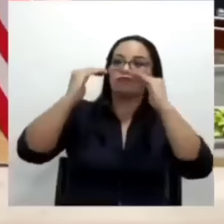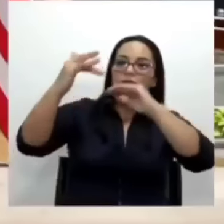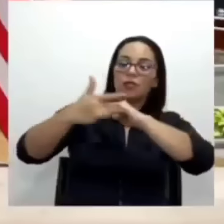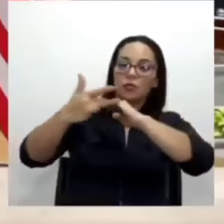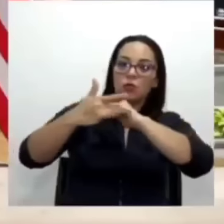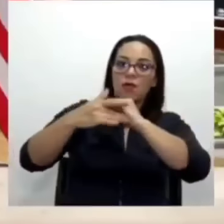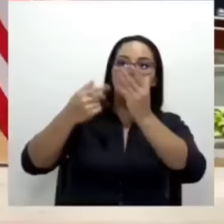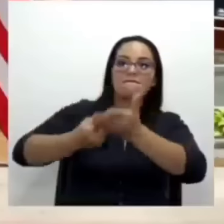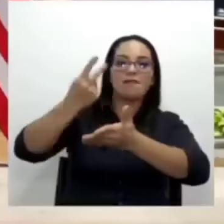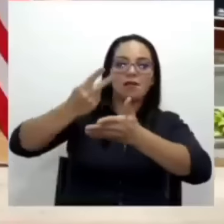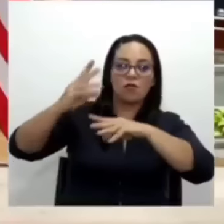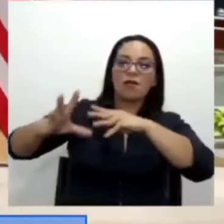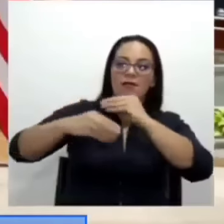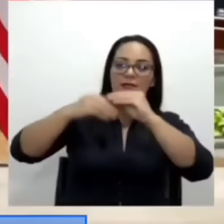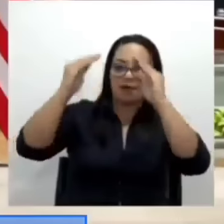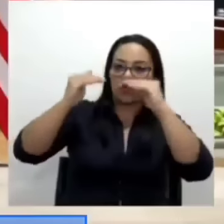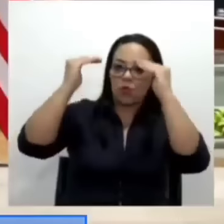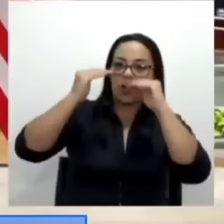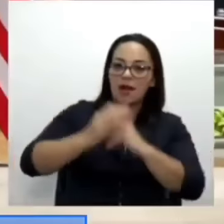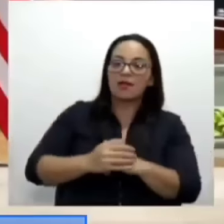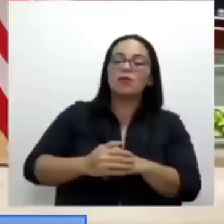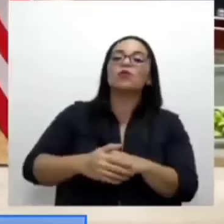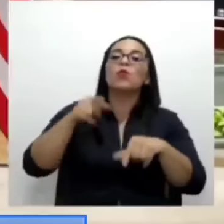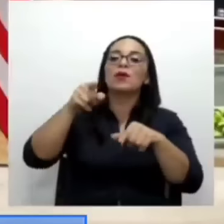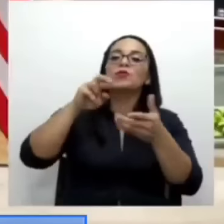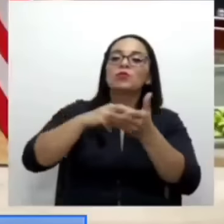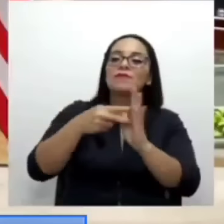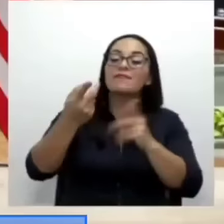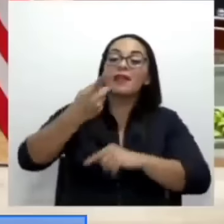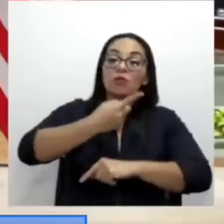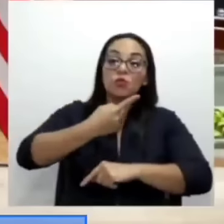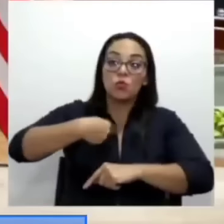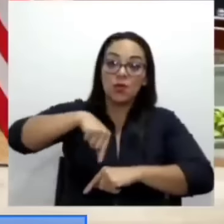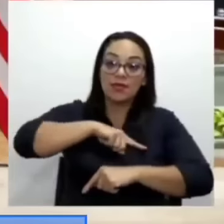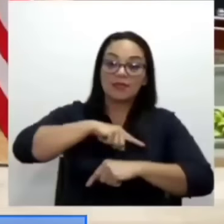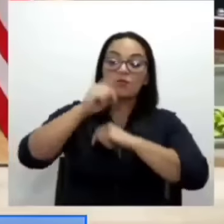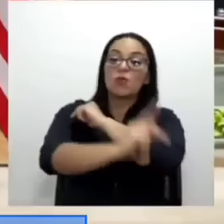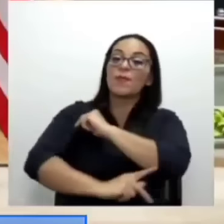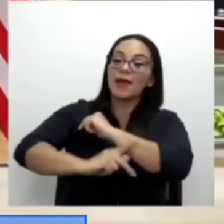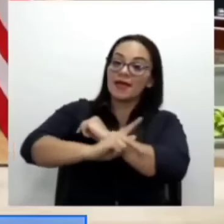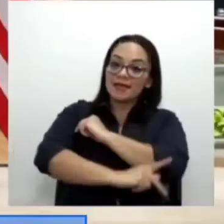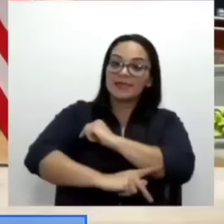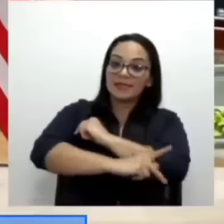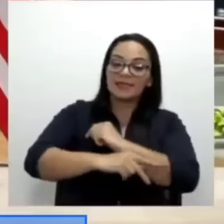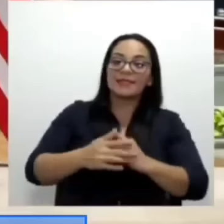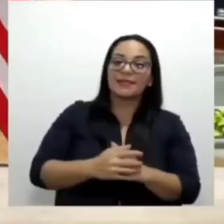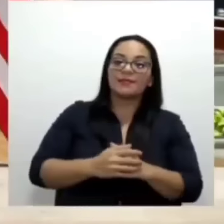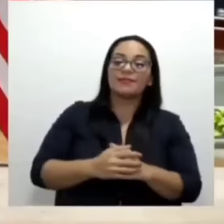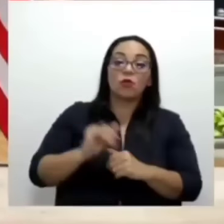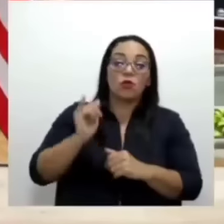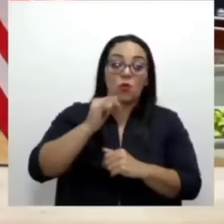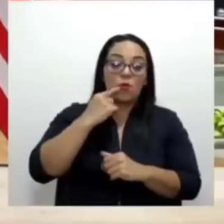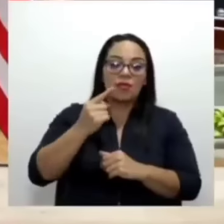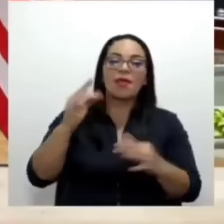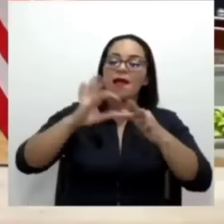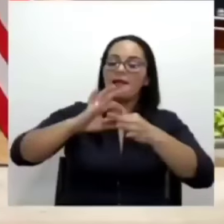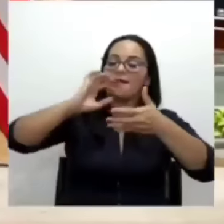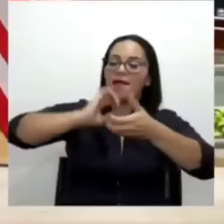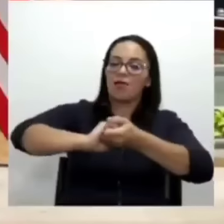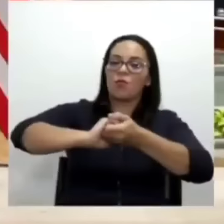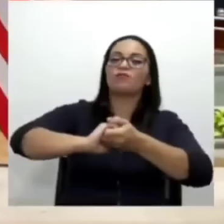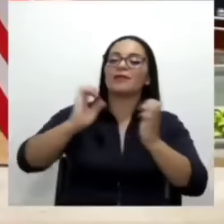valor agregado. Eso hace que nuestra nación sea, como dije, un aliado